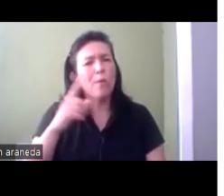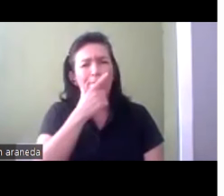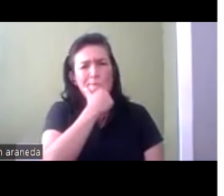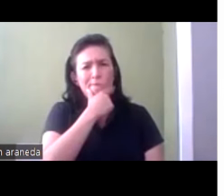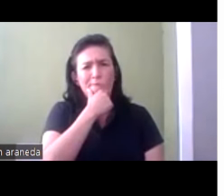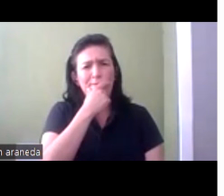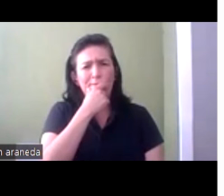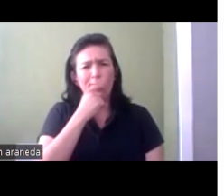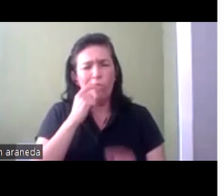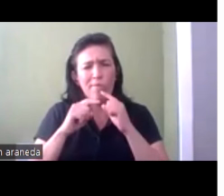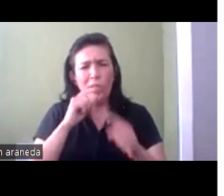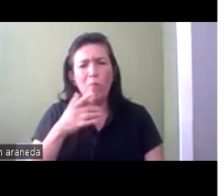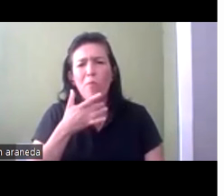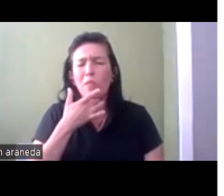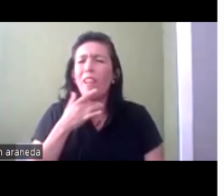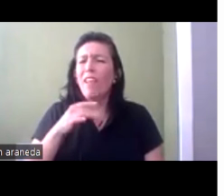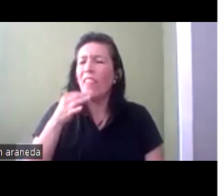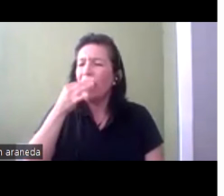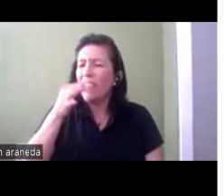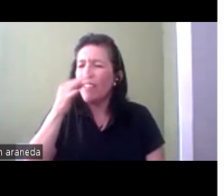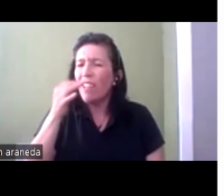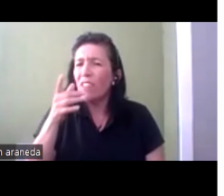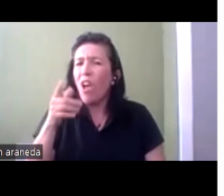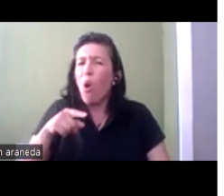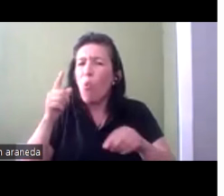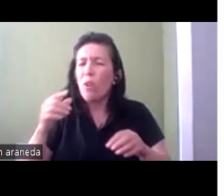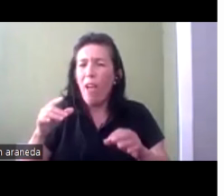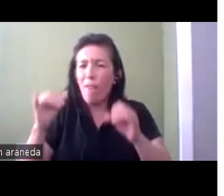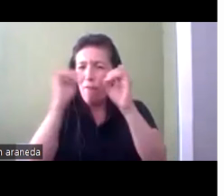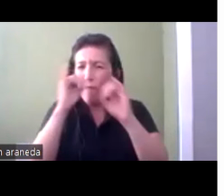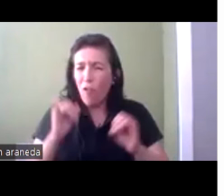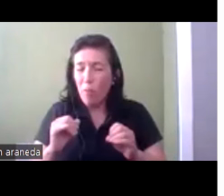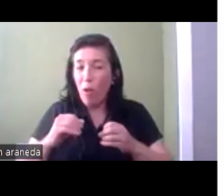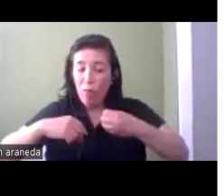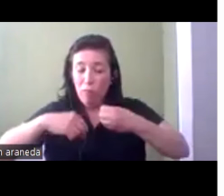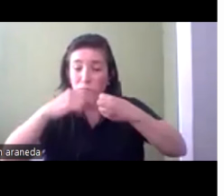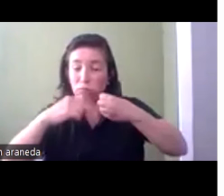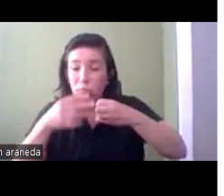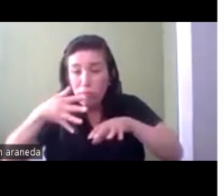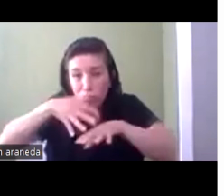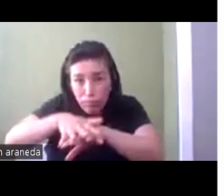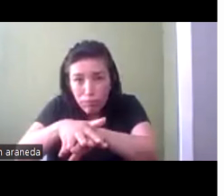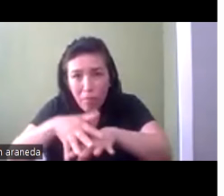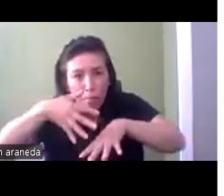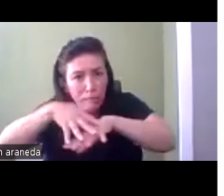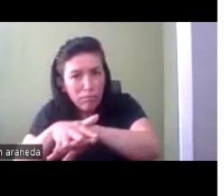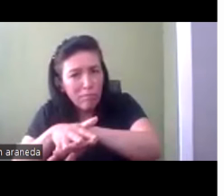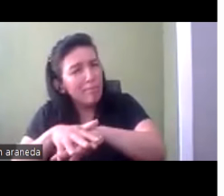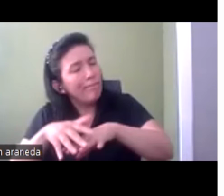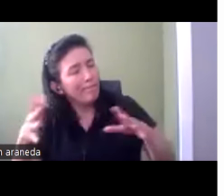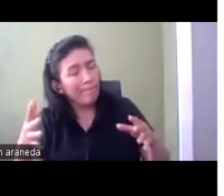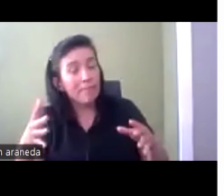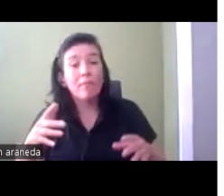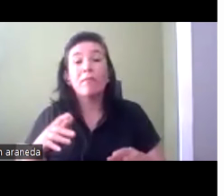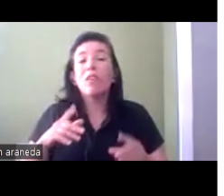por que existiría contemporaneidad y traslape de cierto estilo, y también por la falta de fechados. De todas maneras, ha servido para organizar